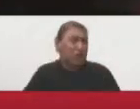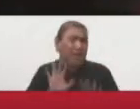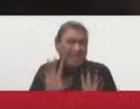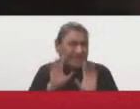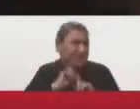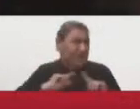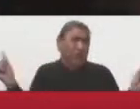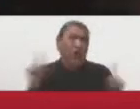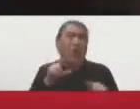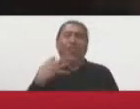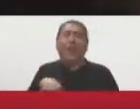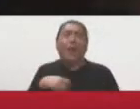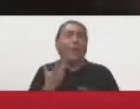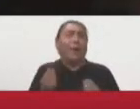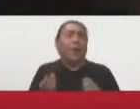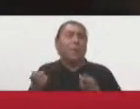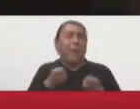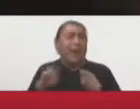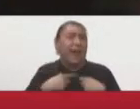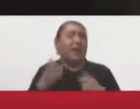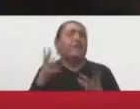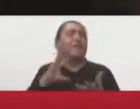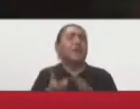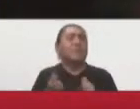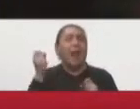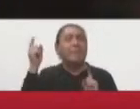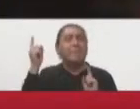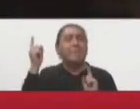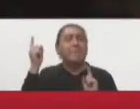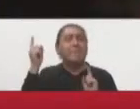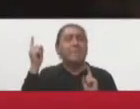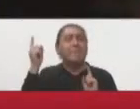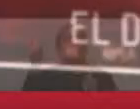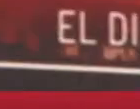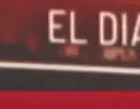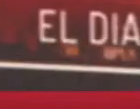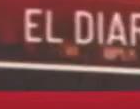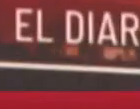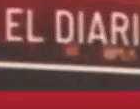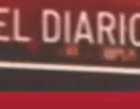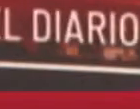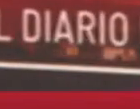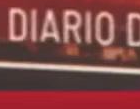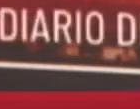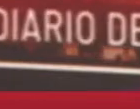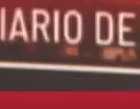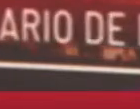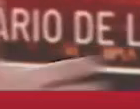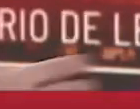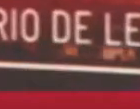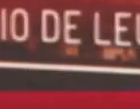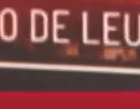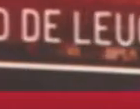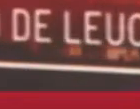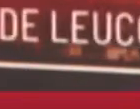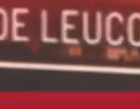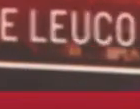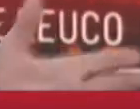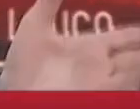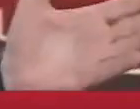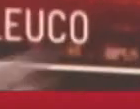Se tiene que actuar de acuerdo a lo que establece la Constitución. Bueno, dos cositas y por